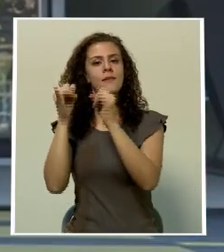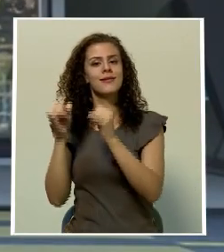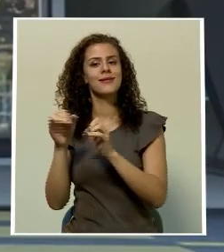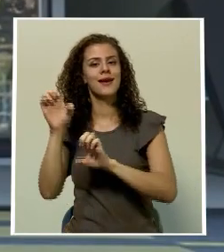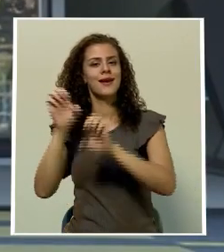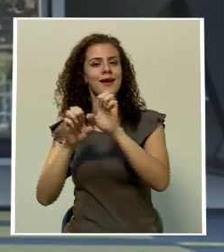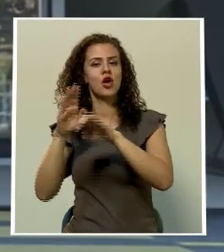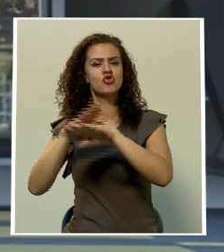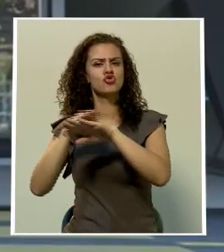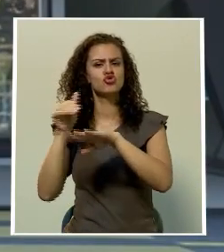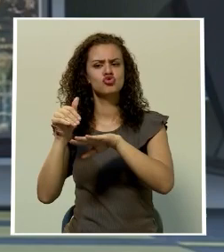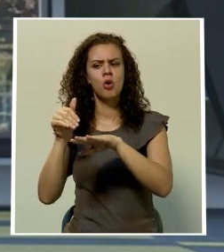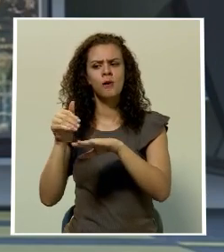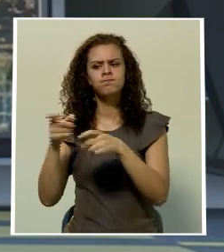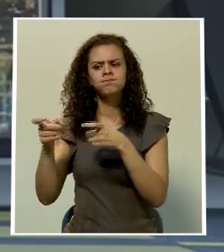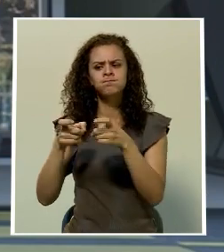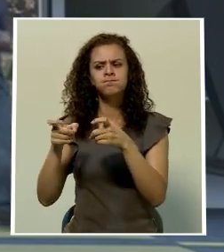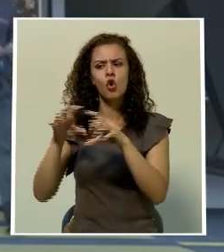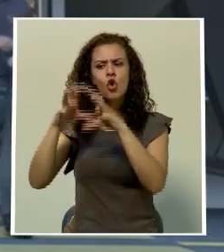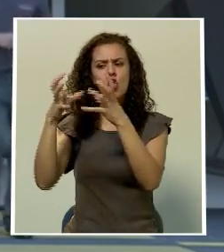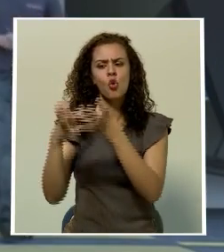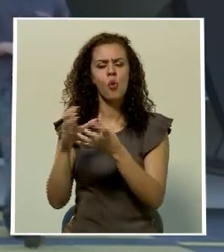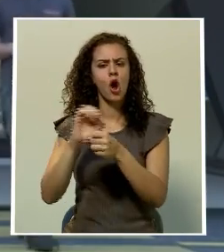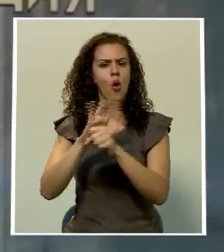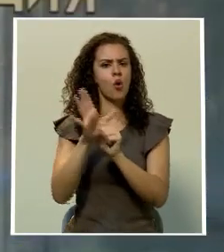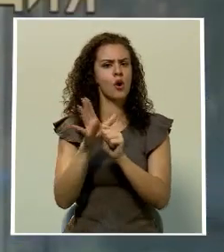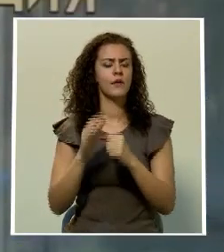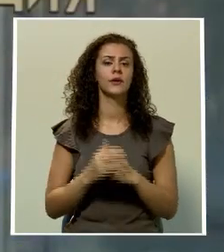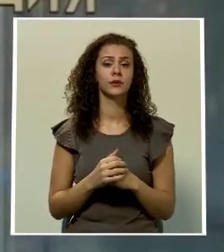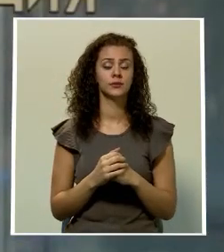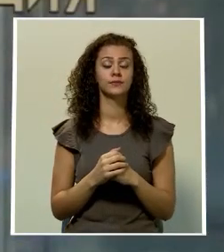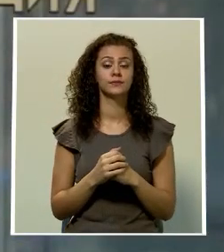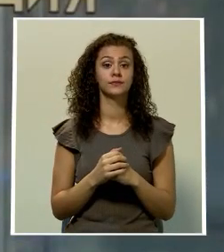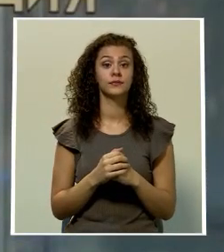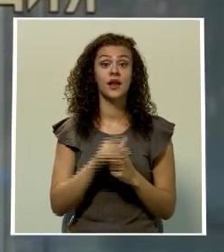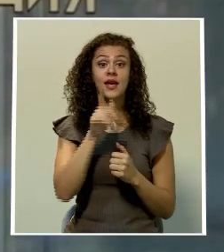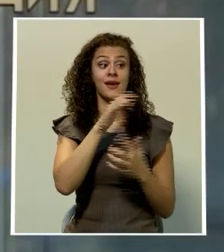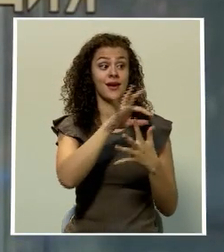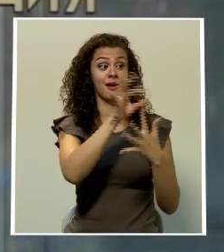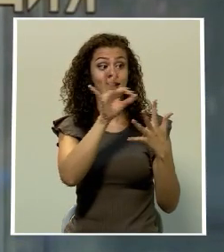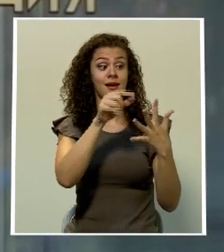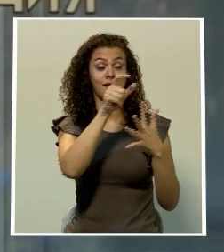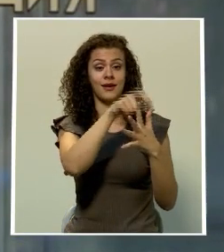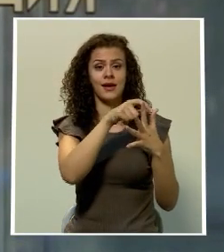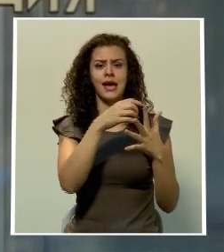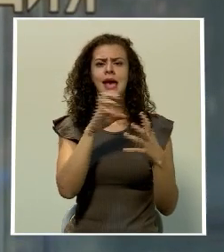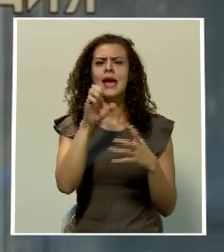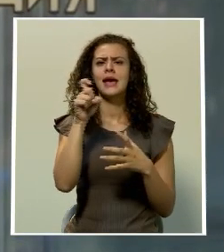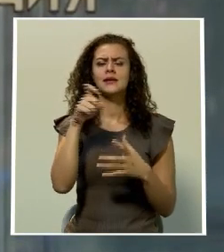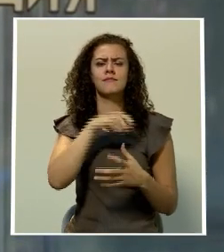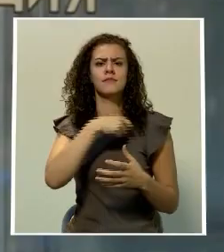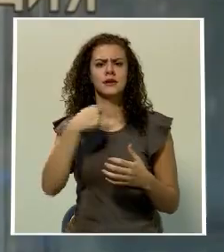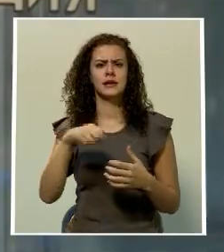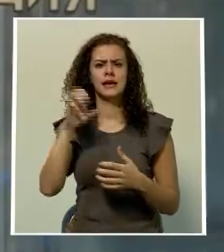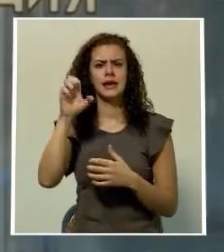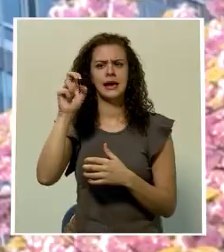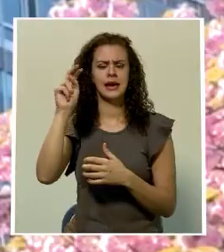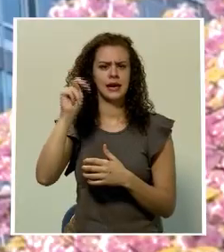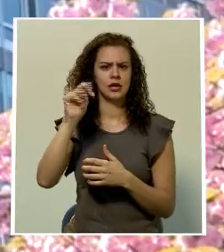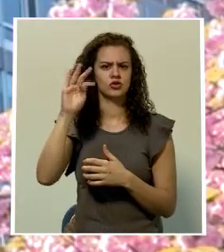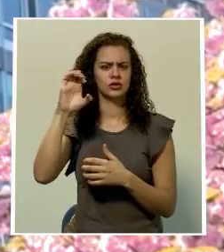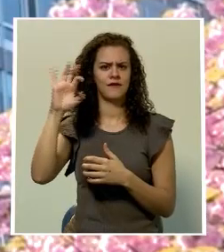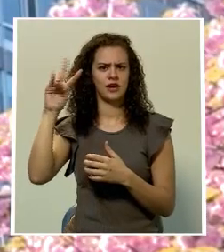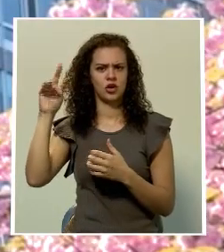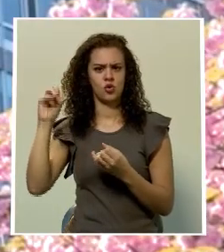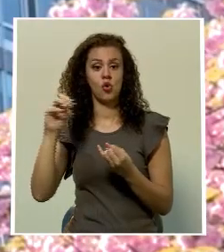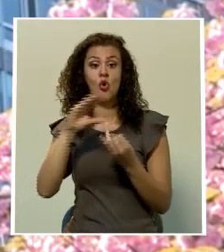de Evaluación sobre la gestión global de la pandemia de coronavirus. Entre los integrantes están el expresidente mexicano Ernesto Zedillo